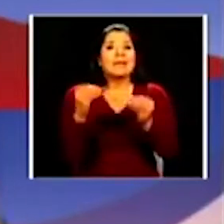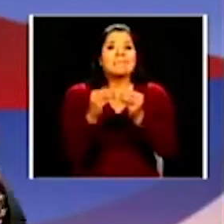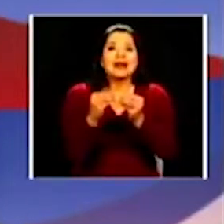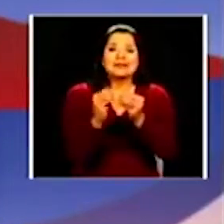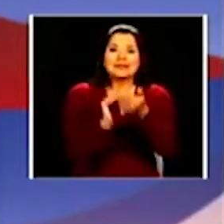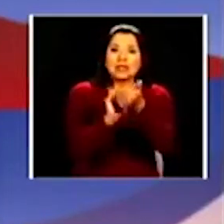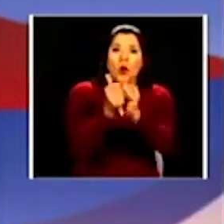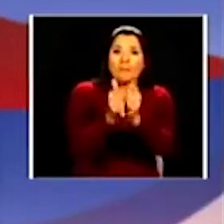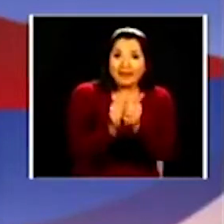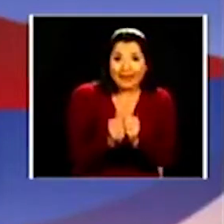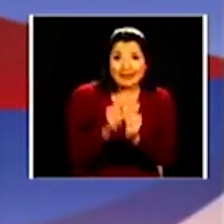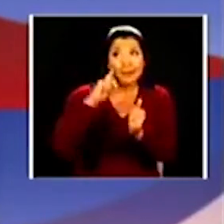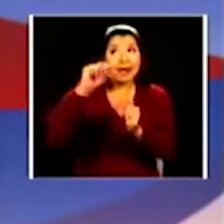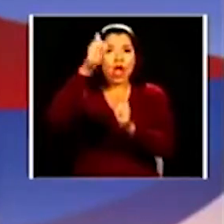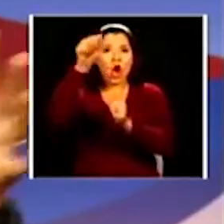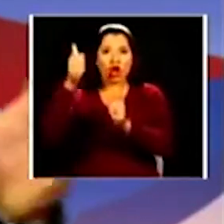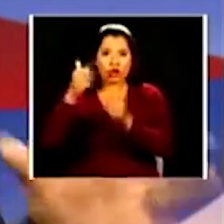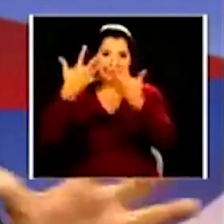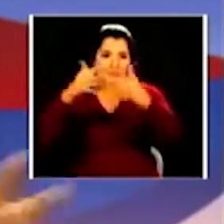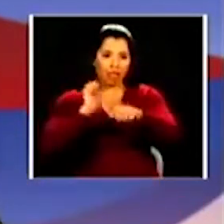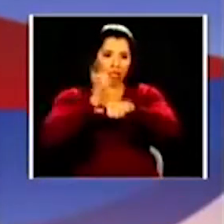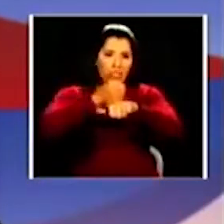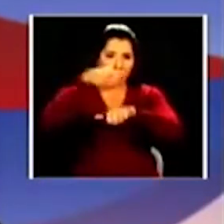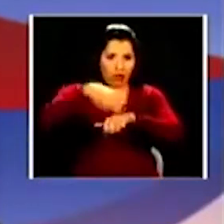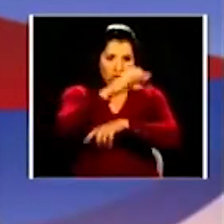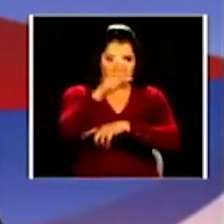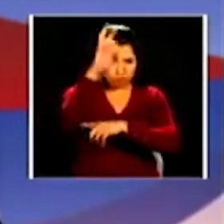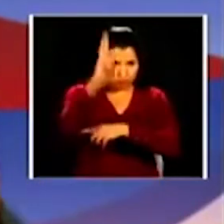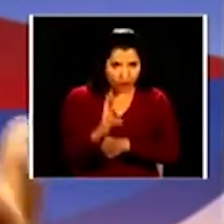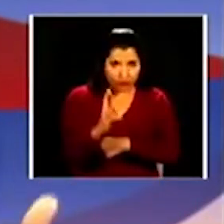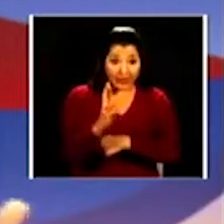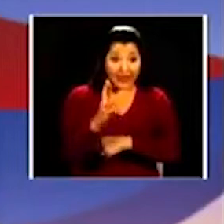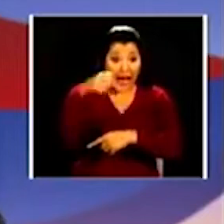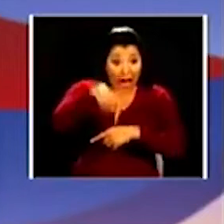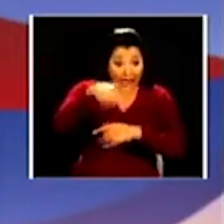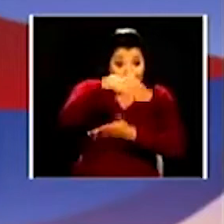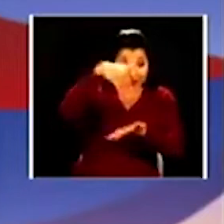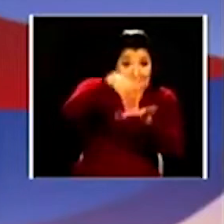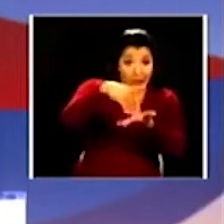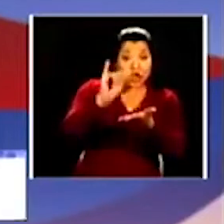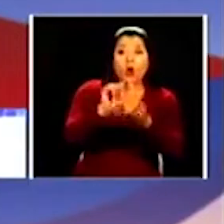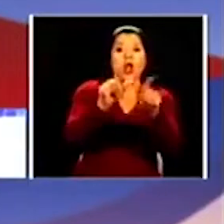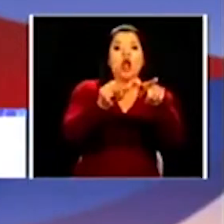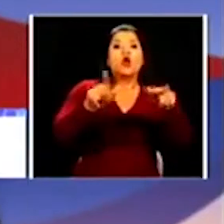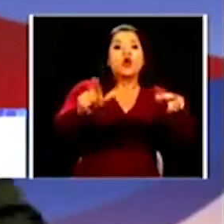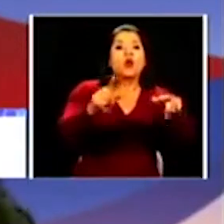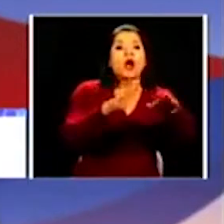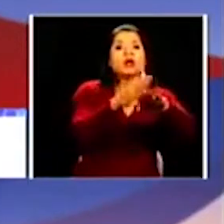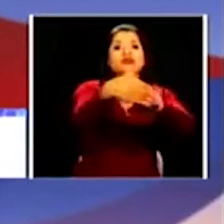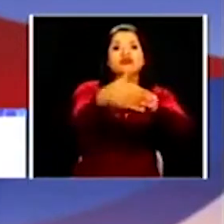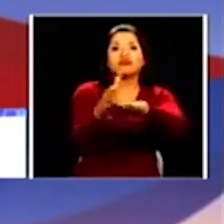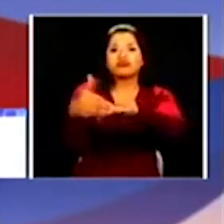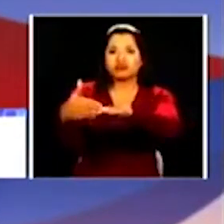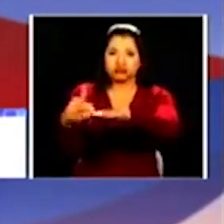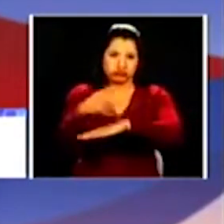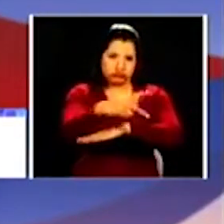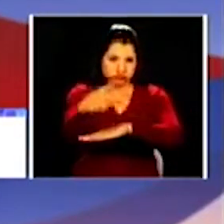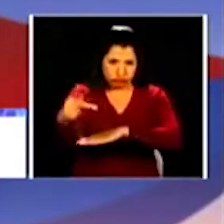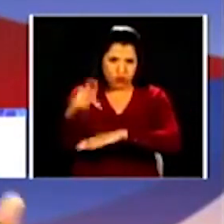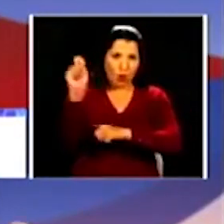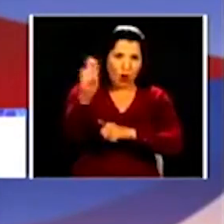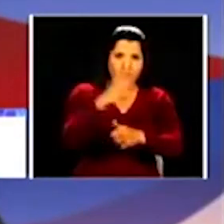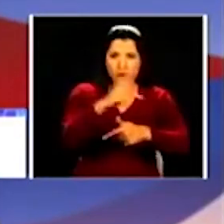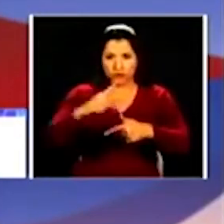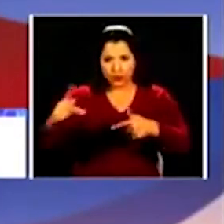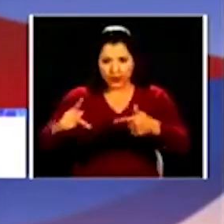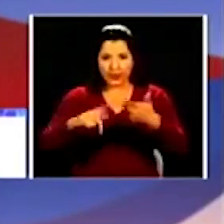empleo tanto en el gran área metropolitana como en las provincias costeras donde se da la mayoría del problema de desempleo. Así que la reactivación de la economía es